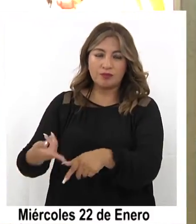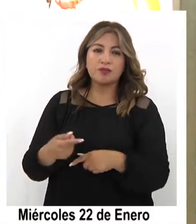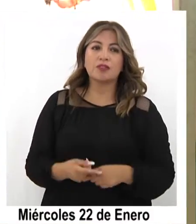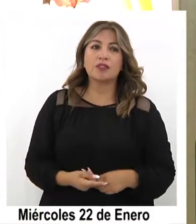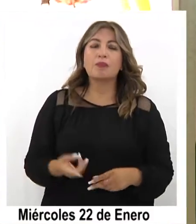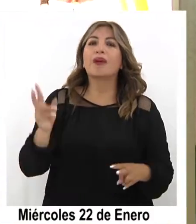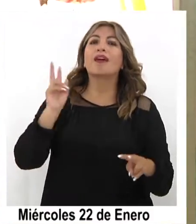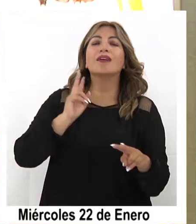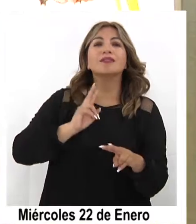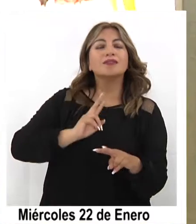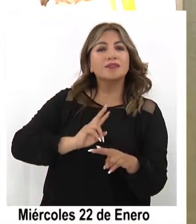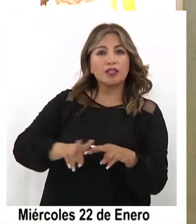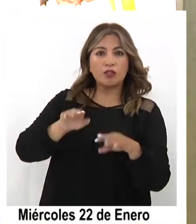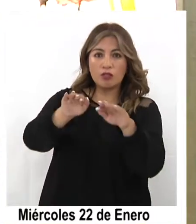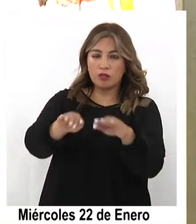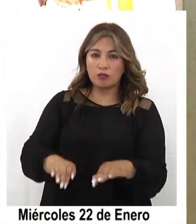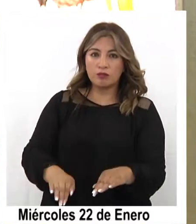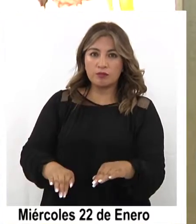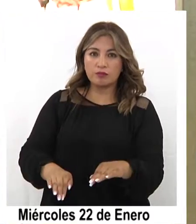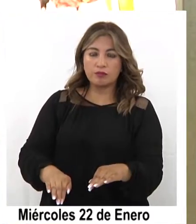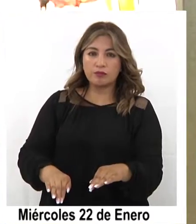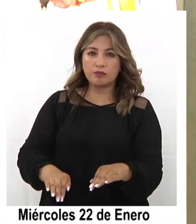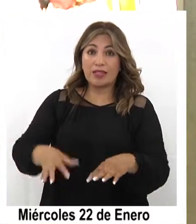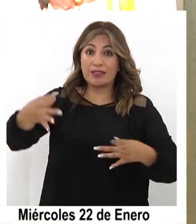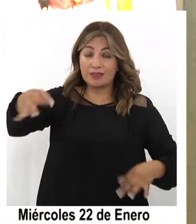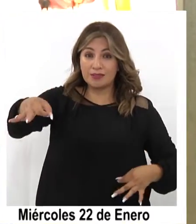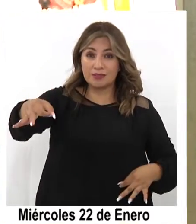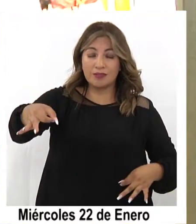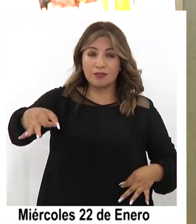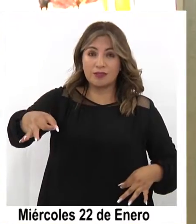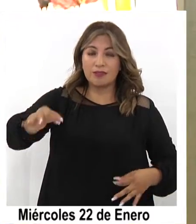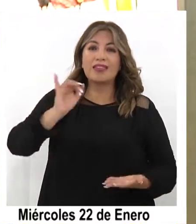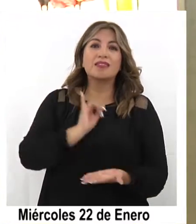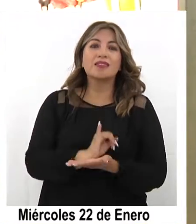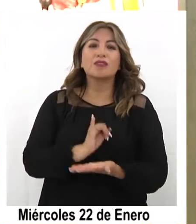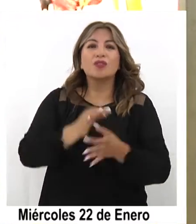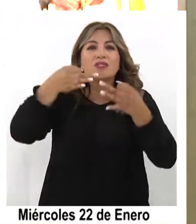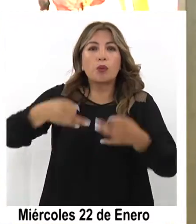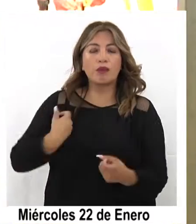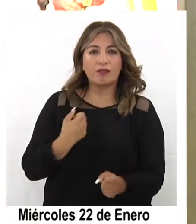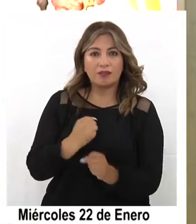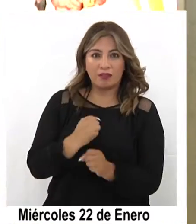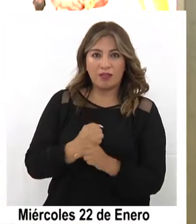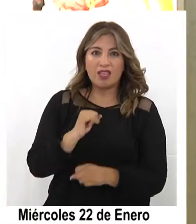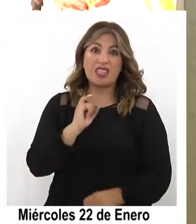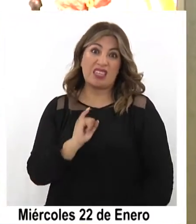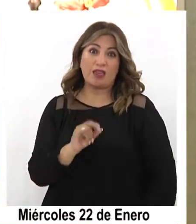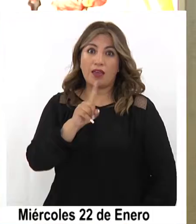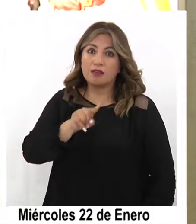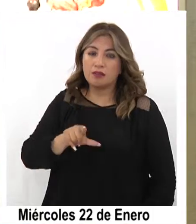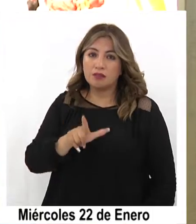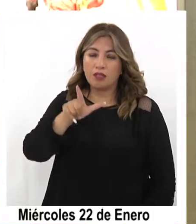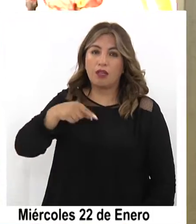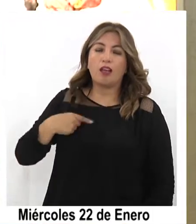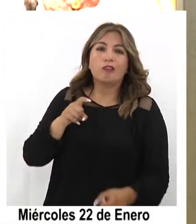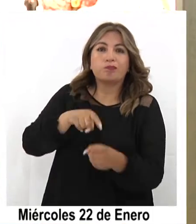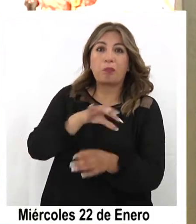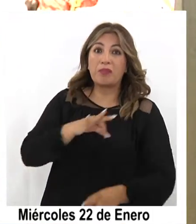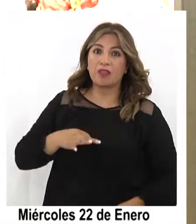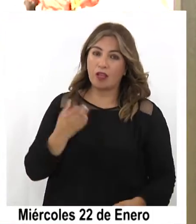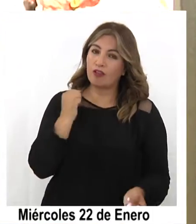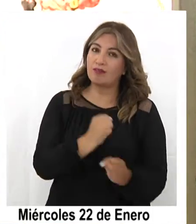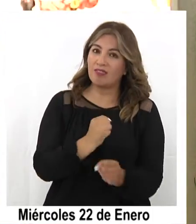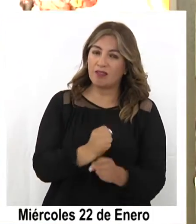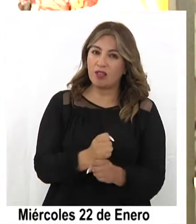para ello tienen que generar el proceso anterior que es hacer la declaración en el Instituto de Seguridad Laboral, el ISL que depende del